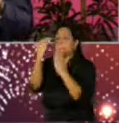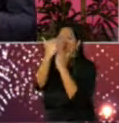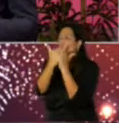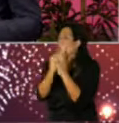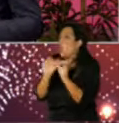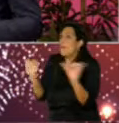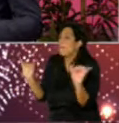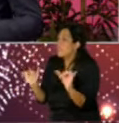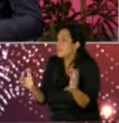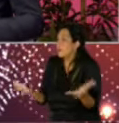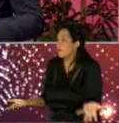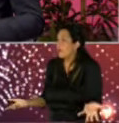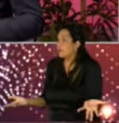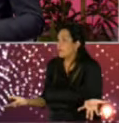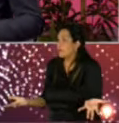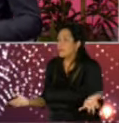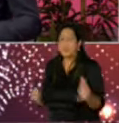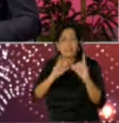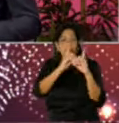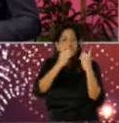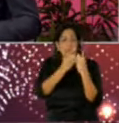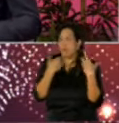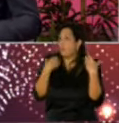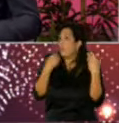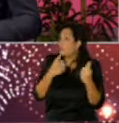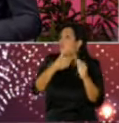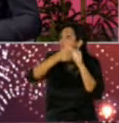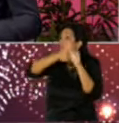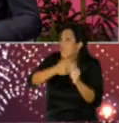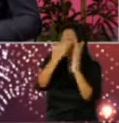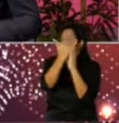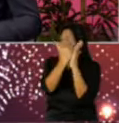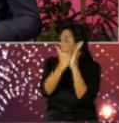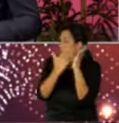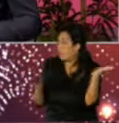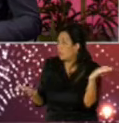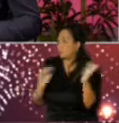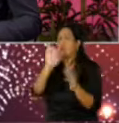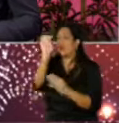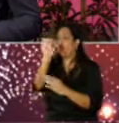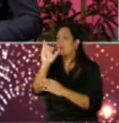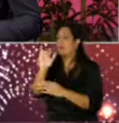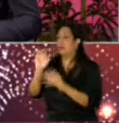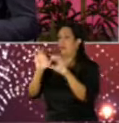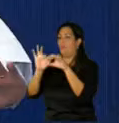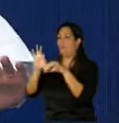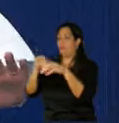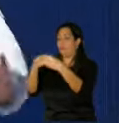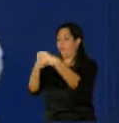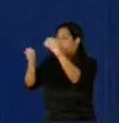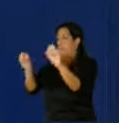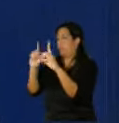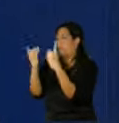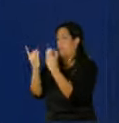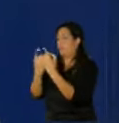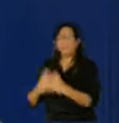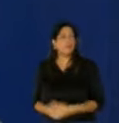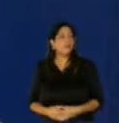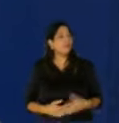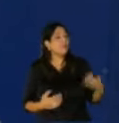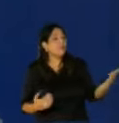los mismos. Los protocolos los tiene el Departamento de Salud y el negociado de emergencias médicas. Ellos son los que hacen las compras. El Departamento de Salud,